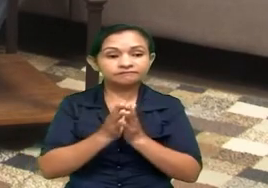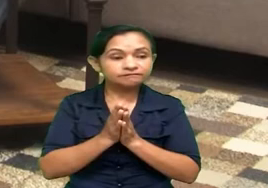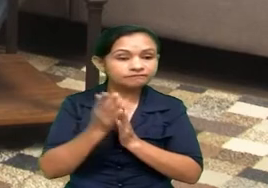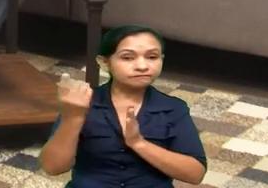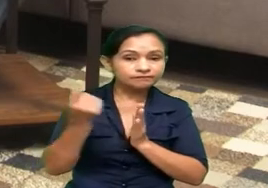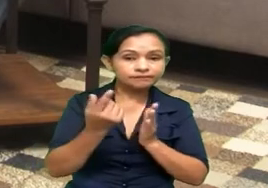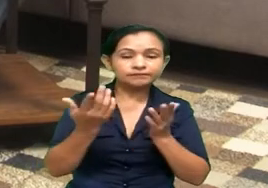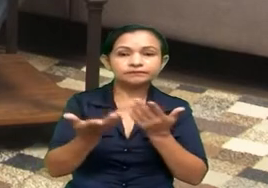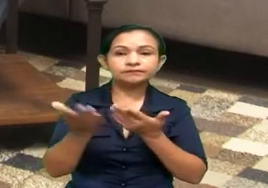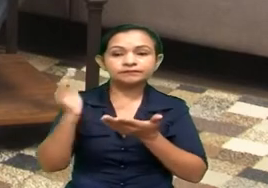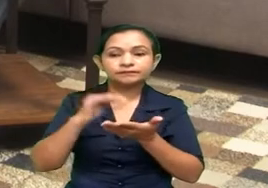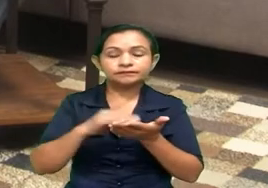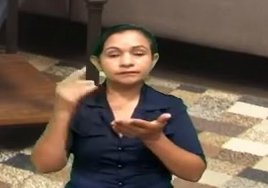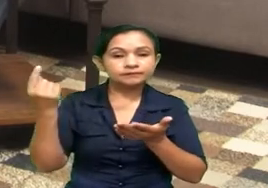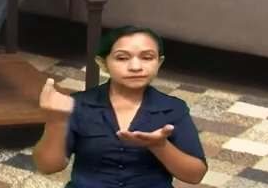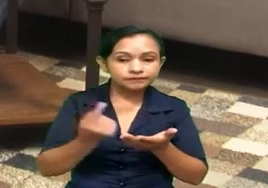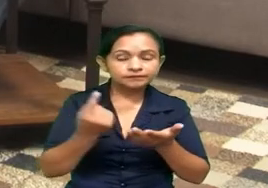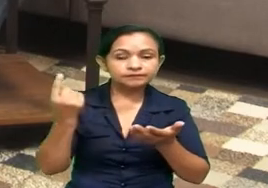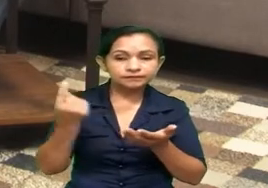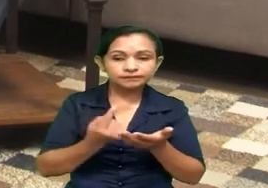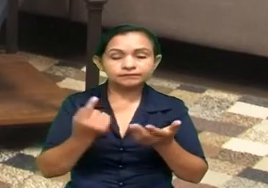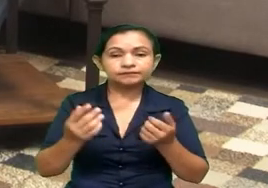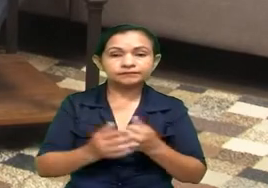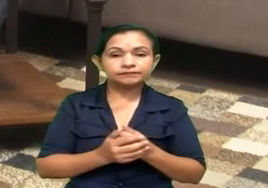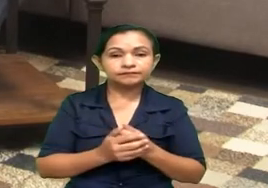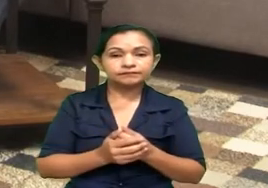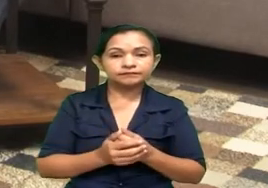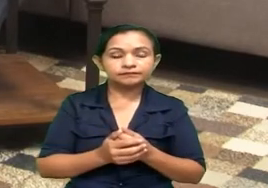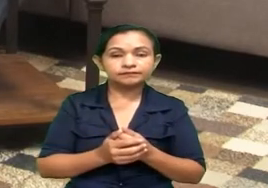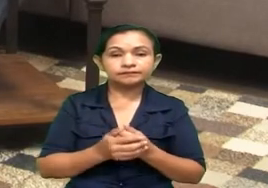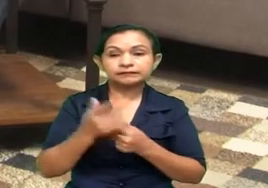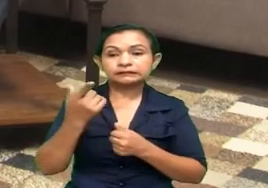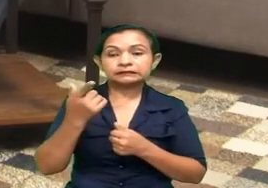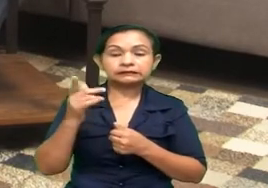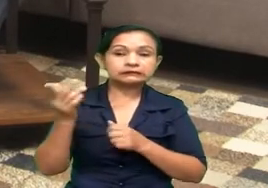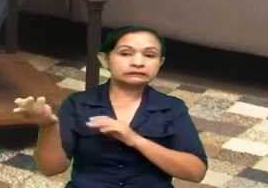Quiso volver hasta que se lo exactamente se lo en Honduras, en Trujillo.